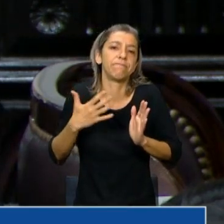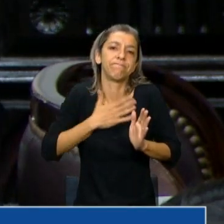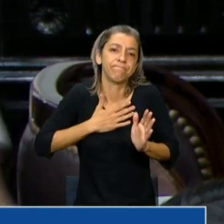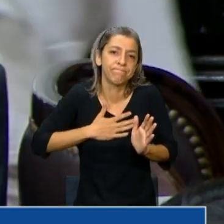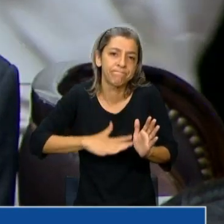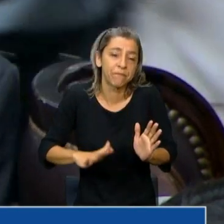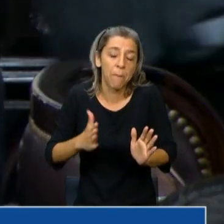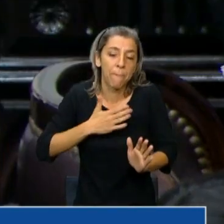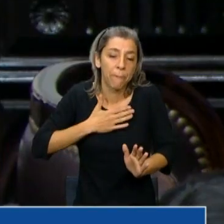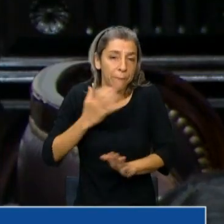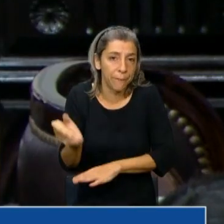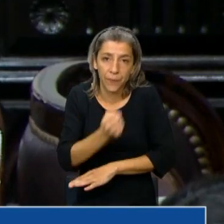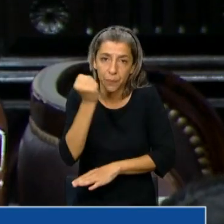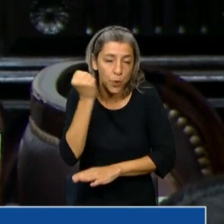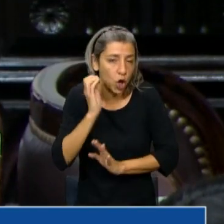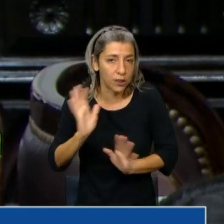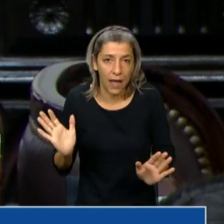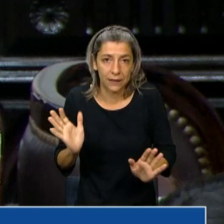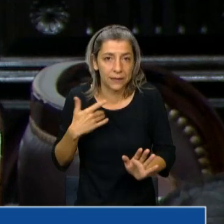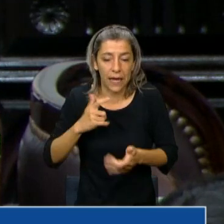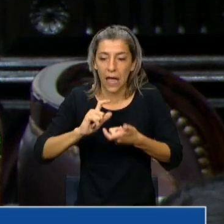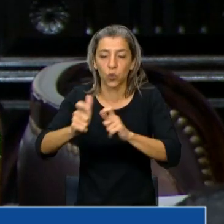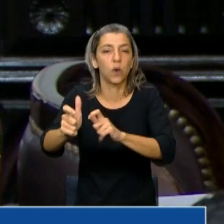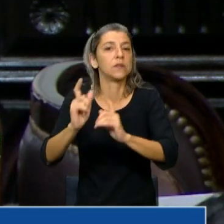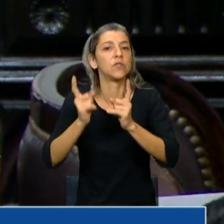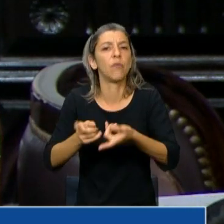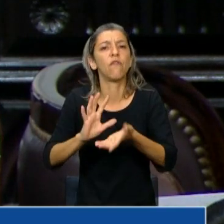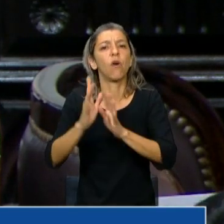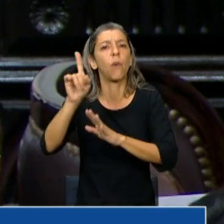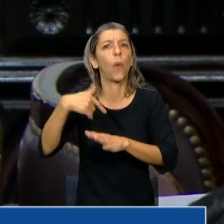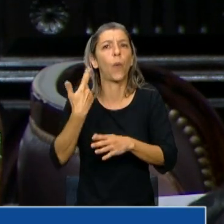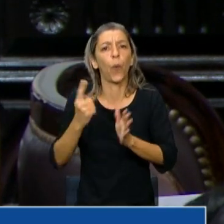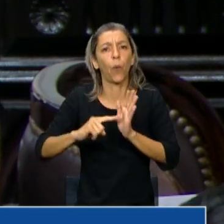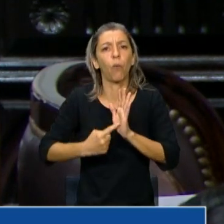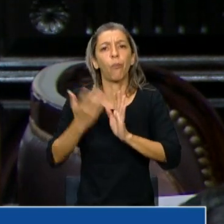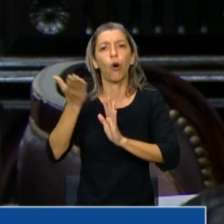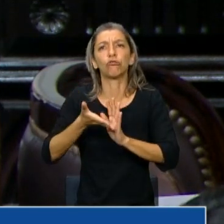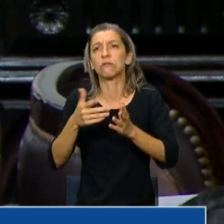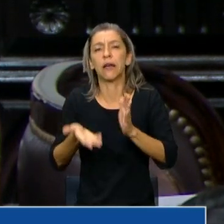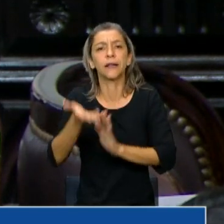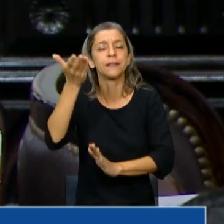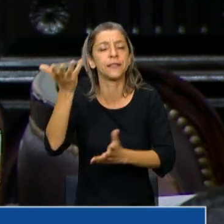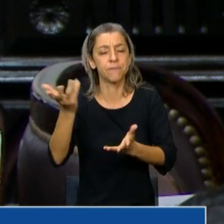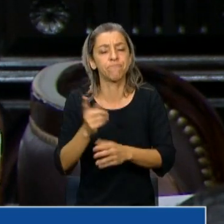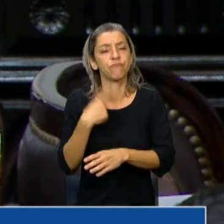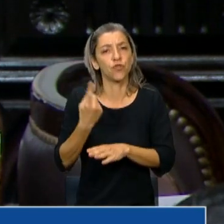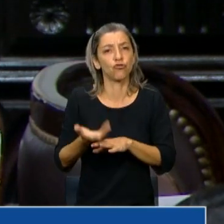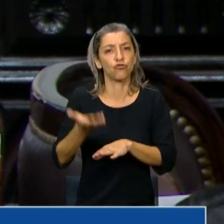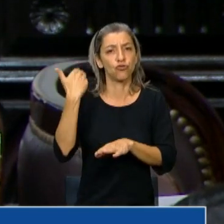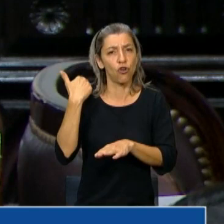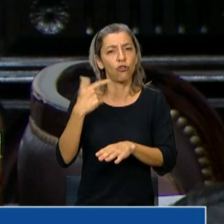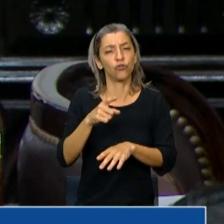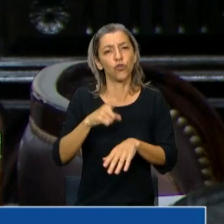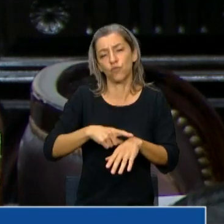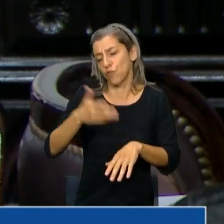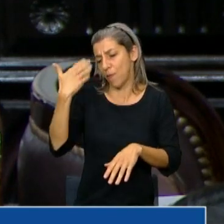parece central, el índice de actualización, señor presidente. Básicamente, lo que nosotros lo dictaminamos